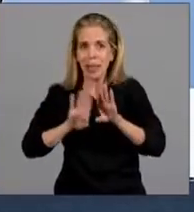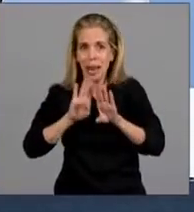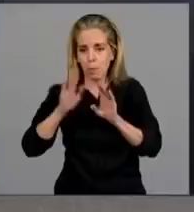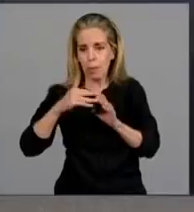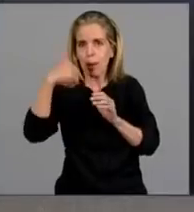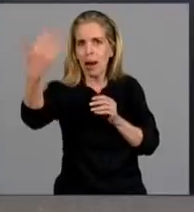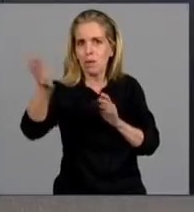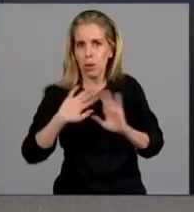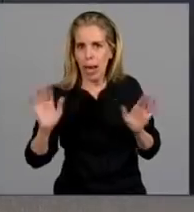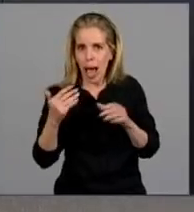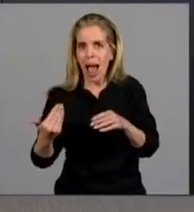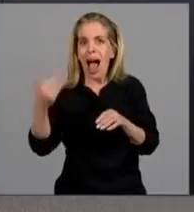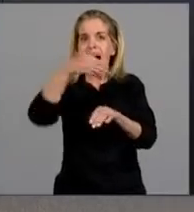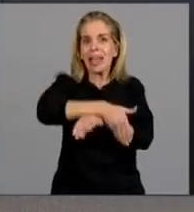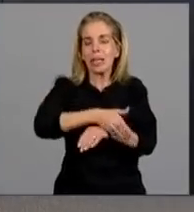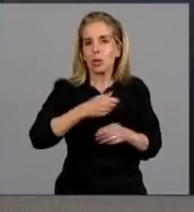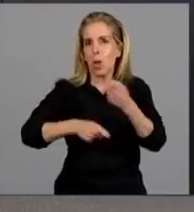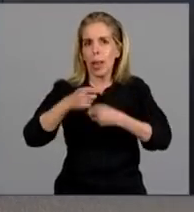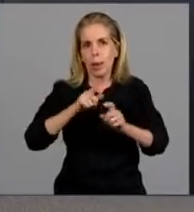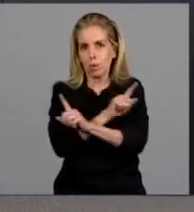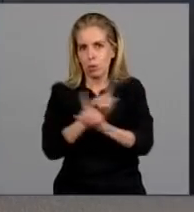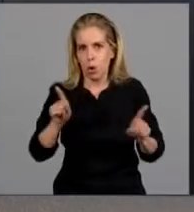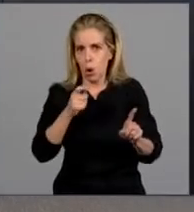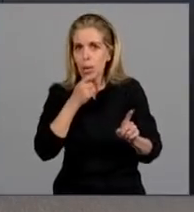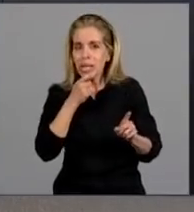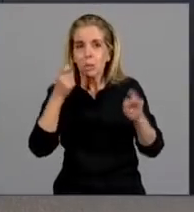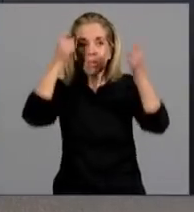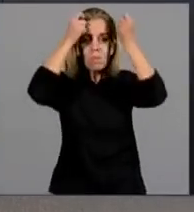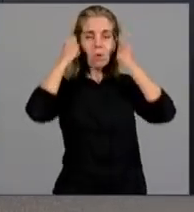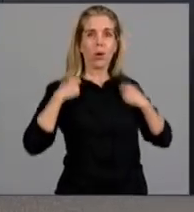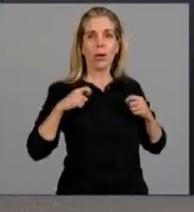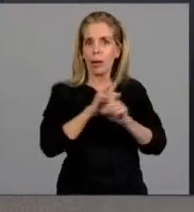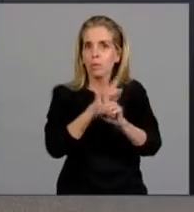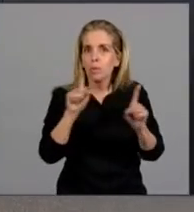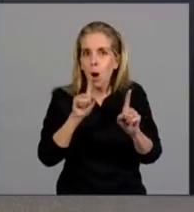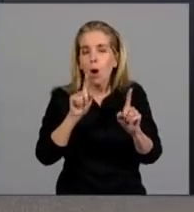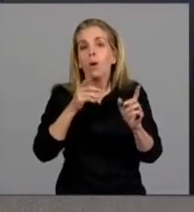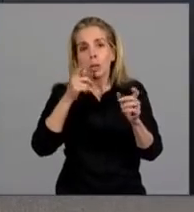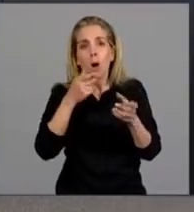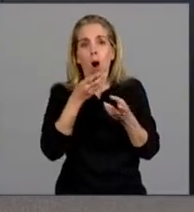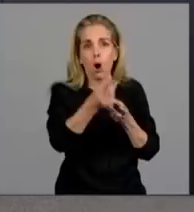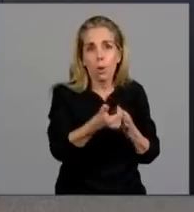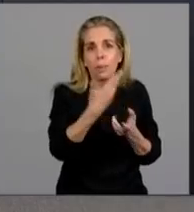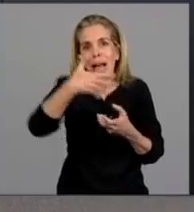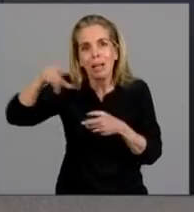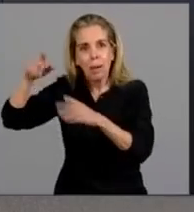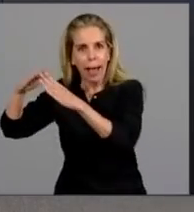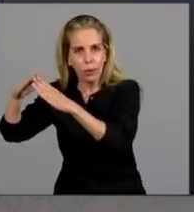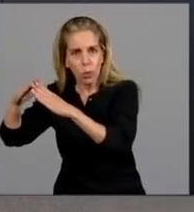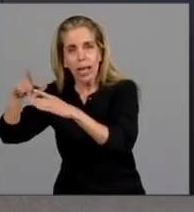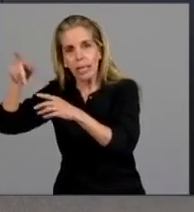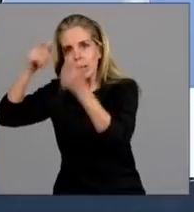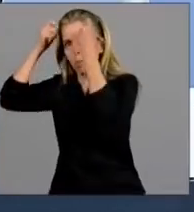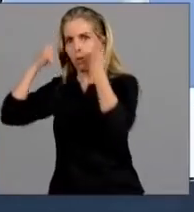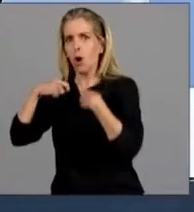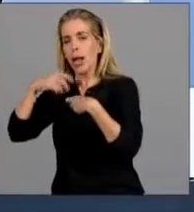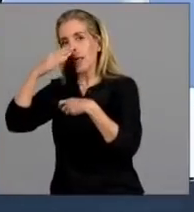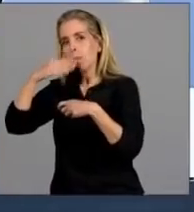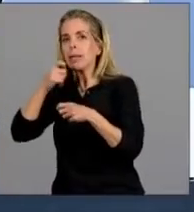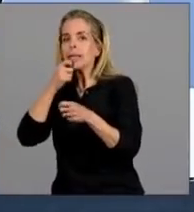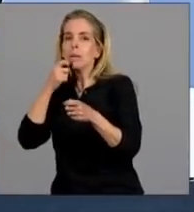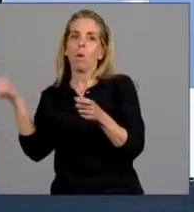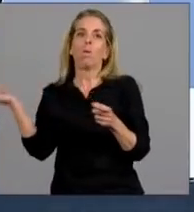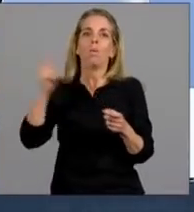afuera y sin probarse la ropa, que se la prueben y después en todo caso haya un sistema de cambios, porque también el virus no persiste